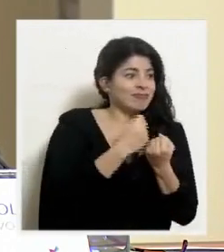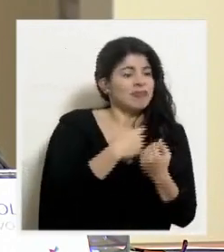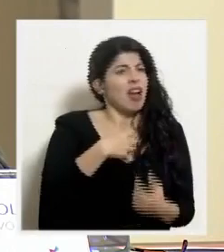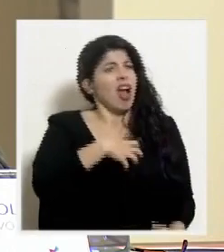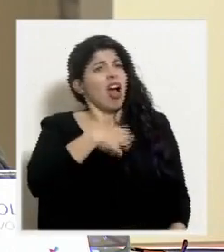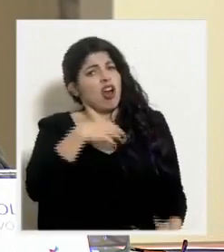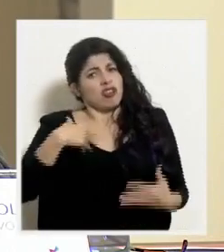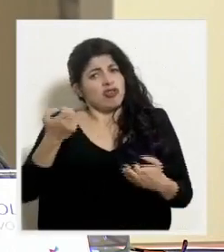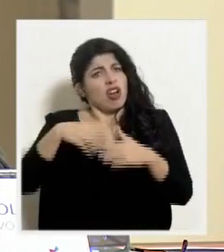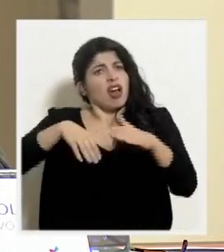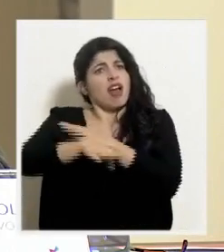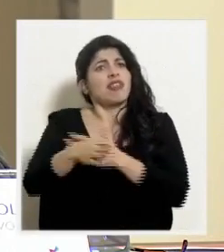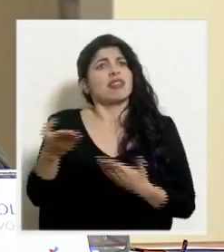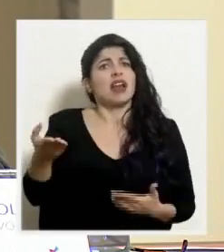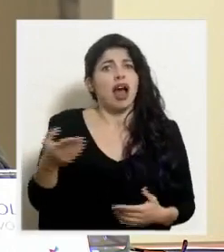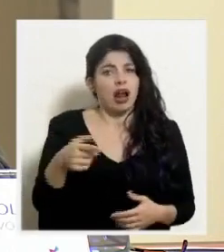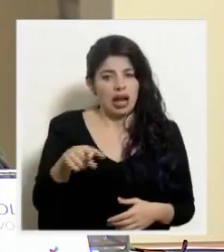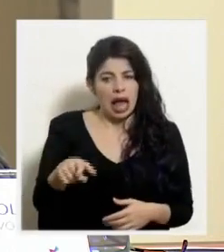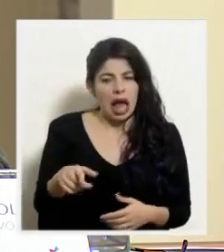entrar.